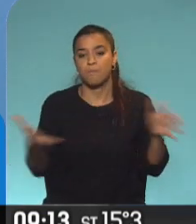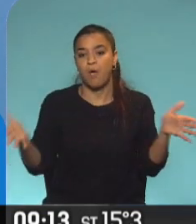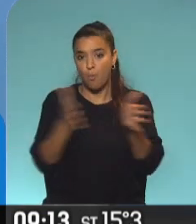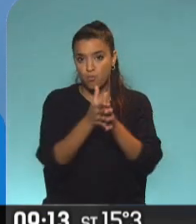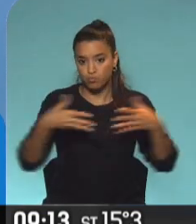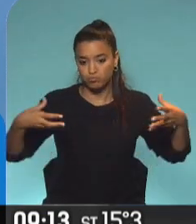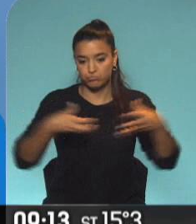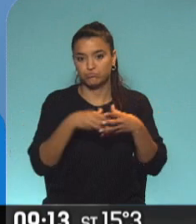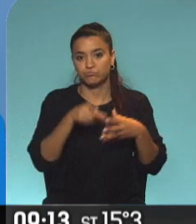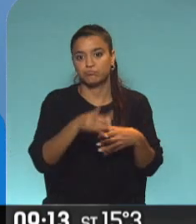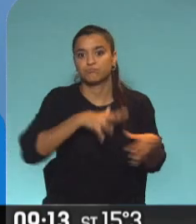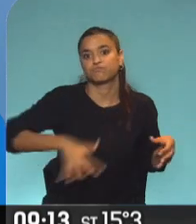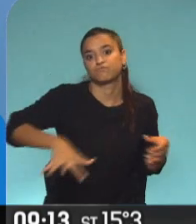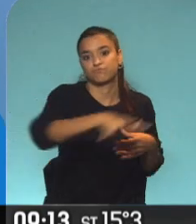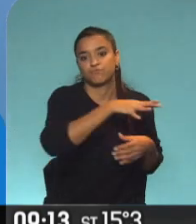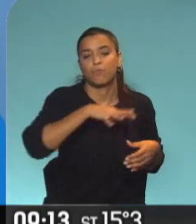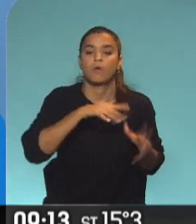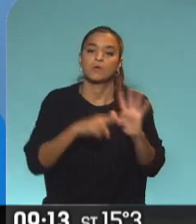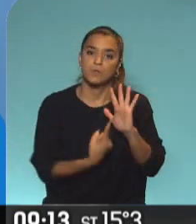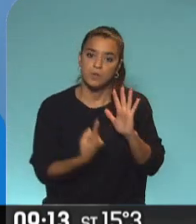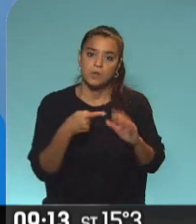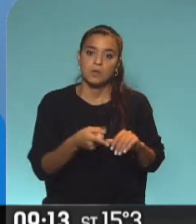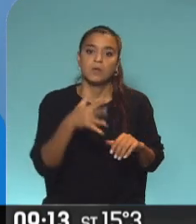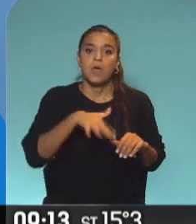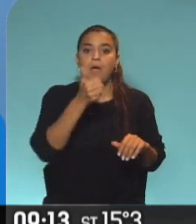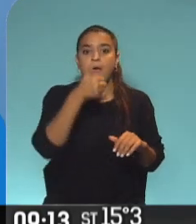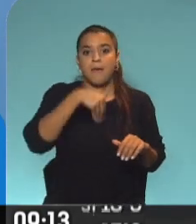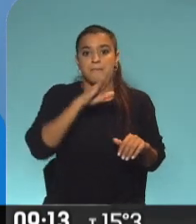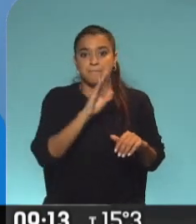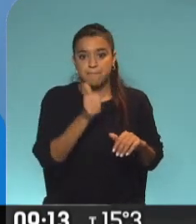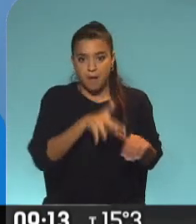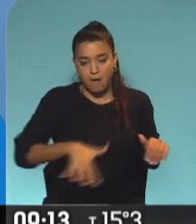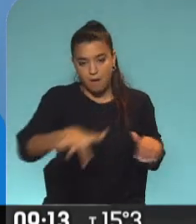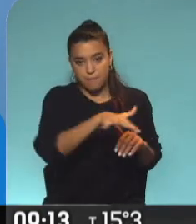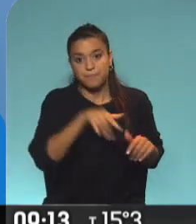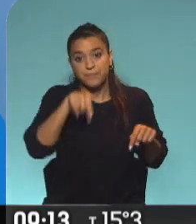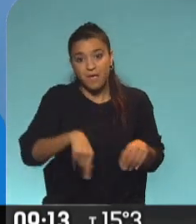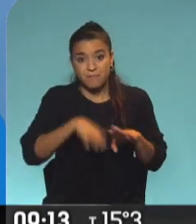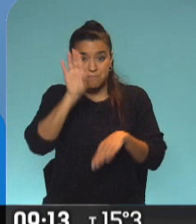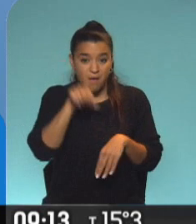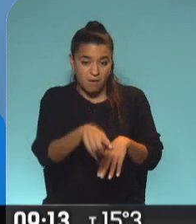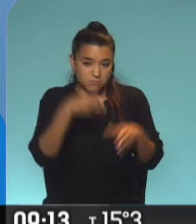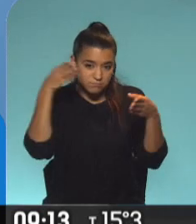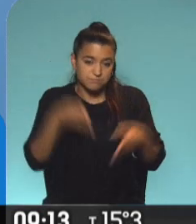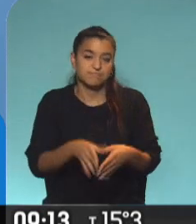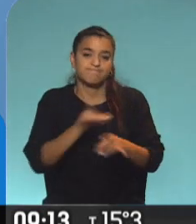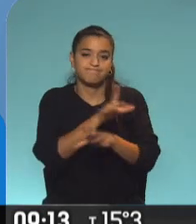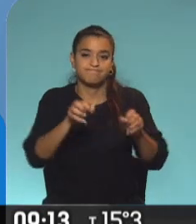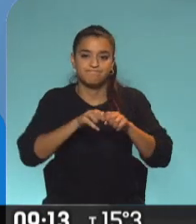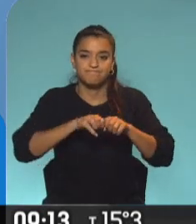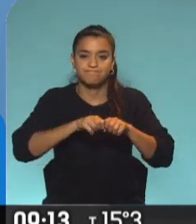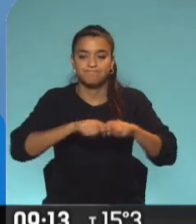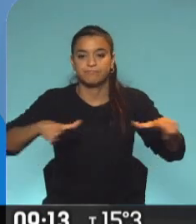conjunta en este aglomerado urbano que es el área metropolitana de Buenos Aires, que es donde se concentra la mayor